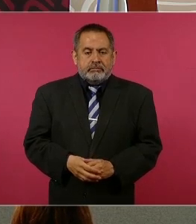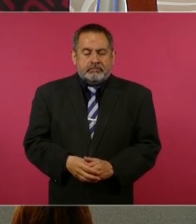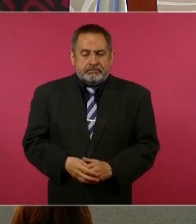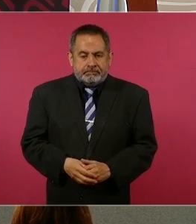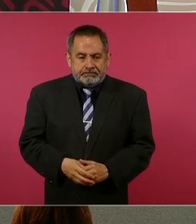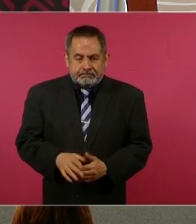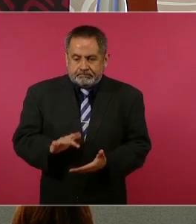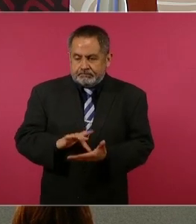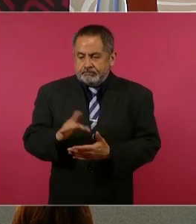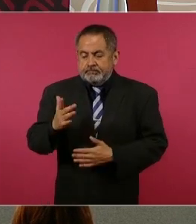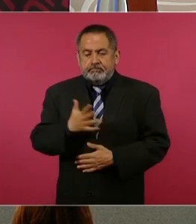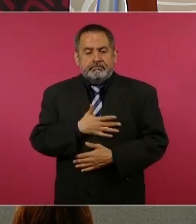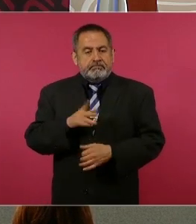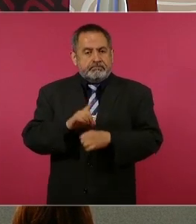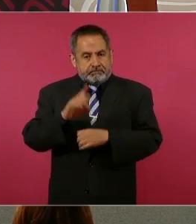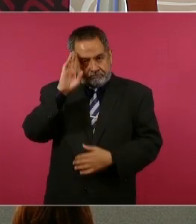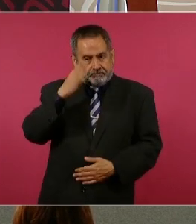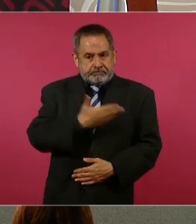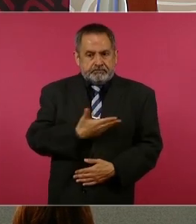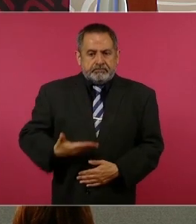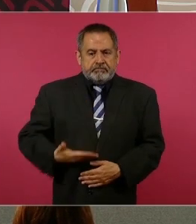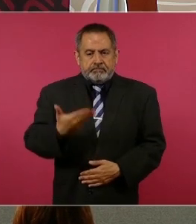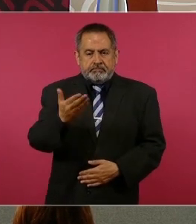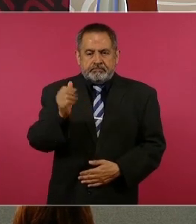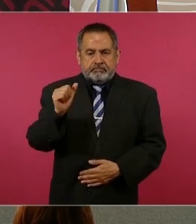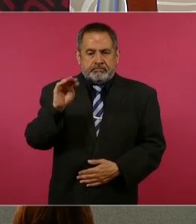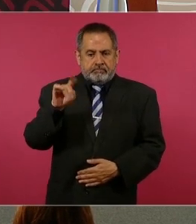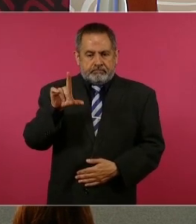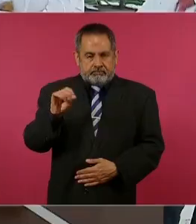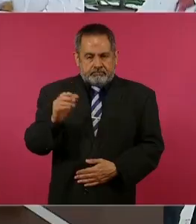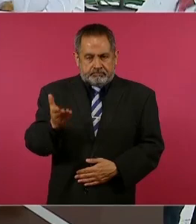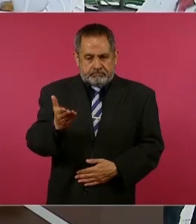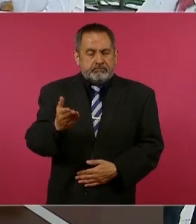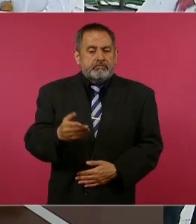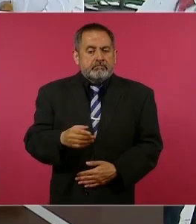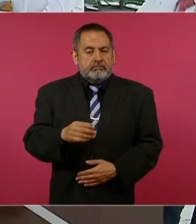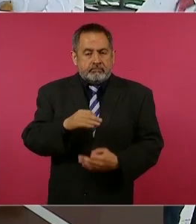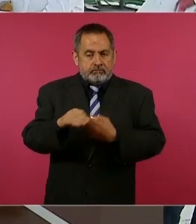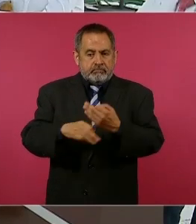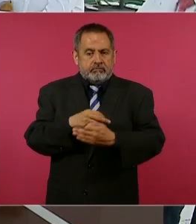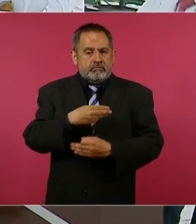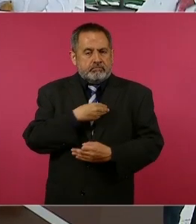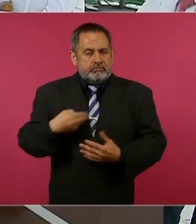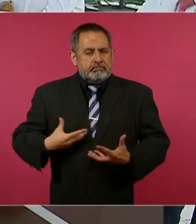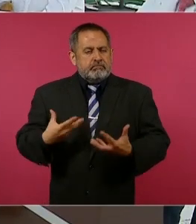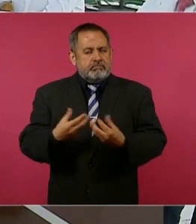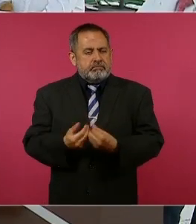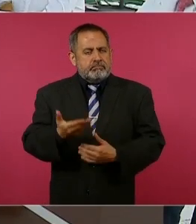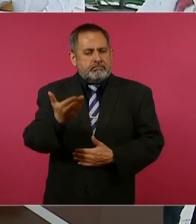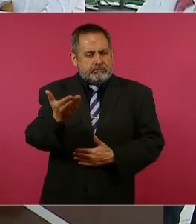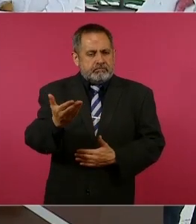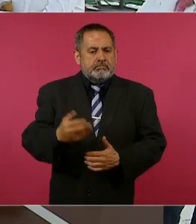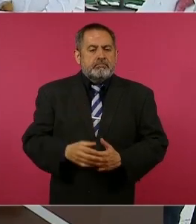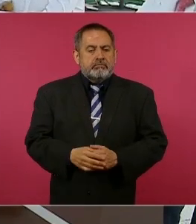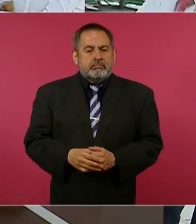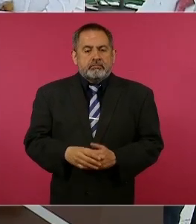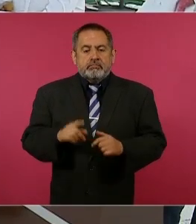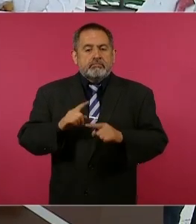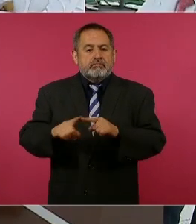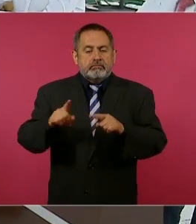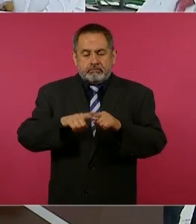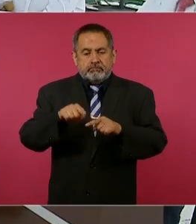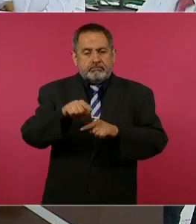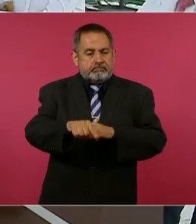Sí, gracias. Buenos días, señor presidente Andrés Manuel López Obrador, a todos sus integrantes del gabinete que lo acompañan, a los medios